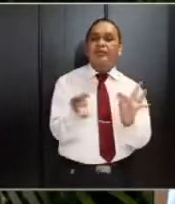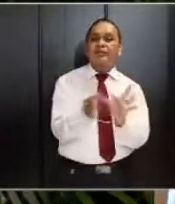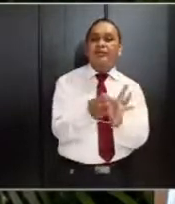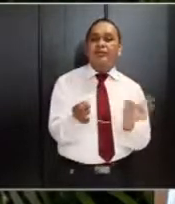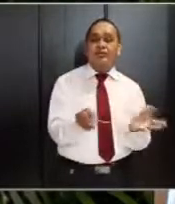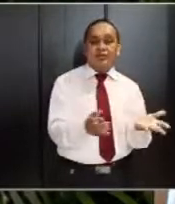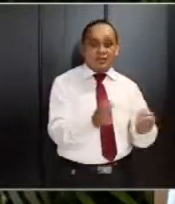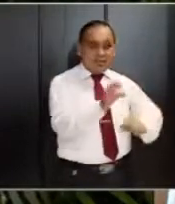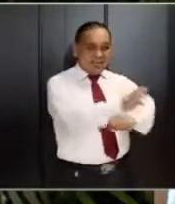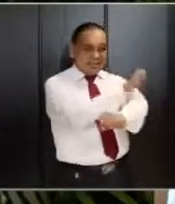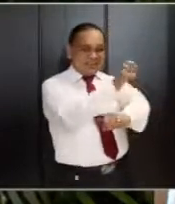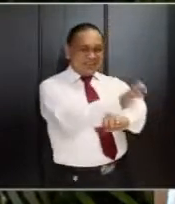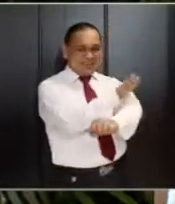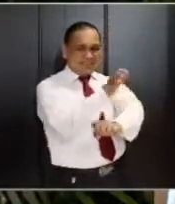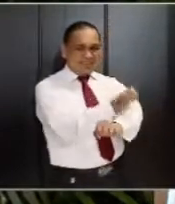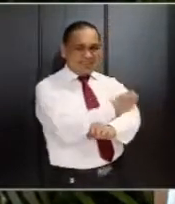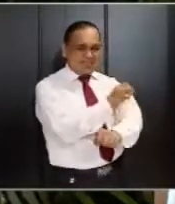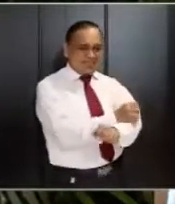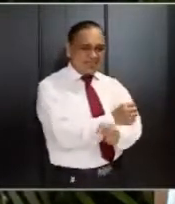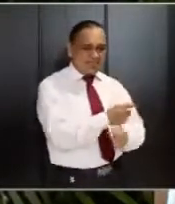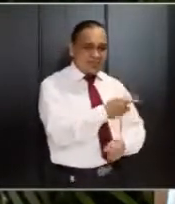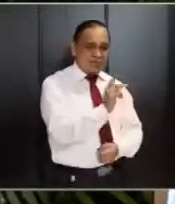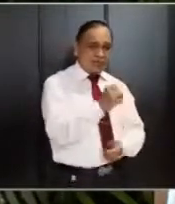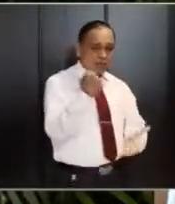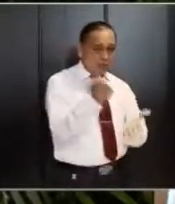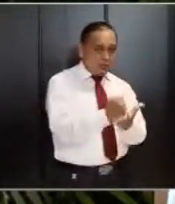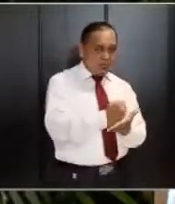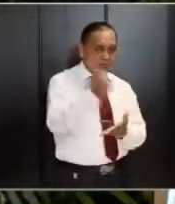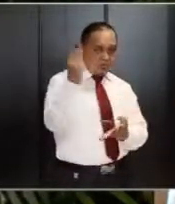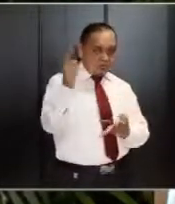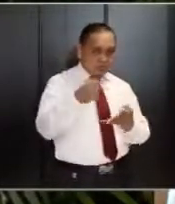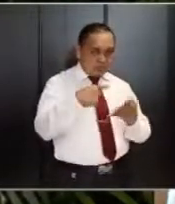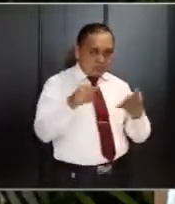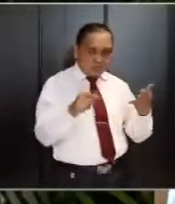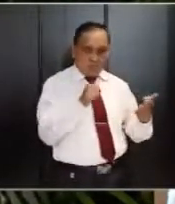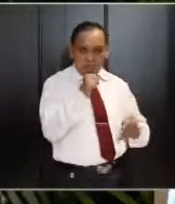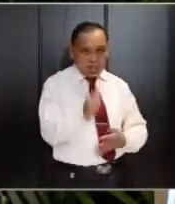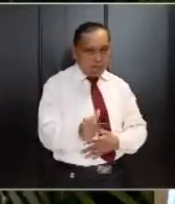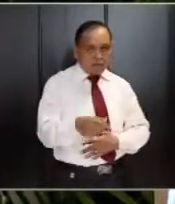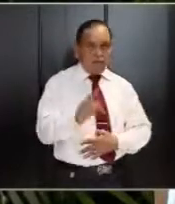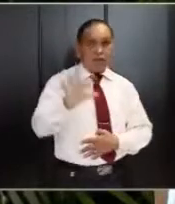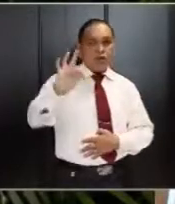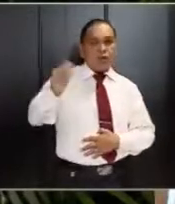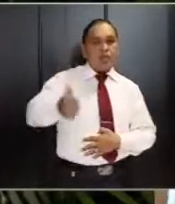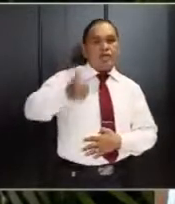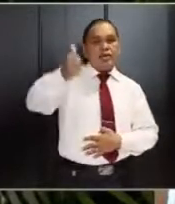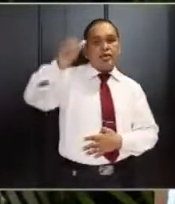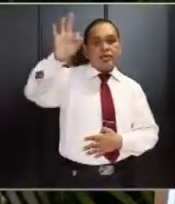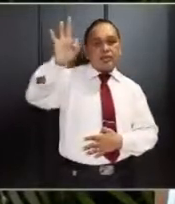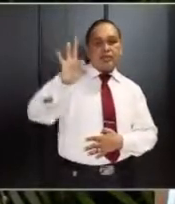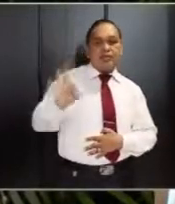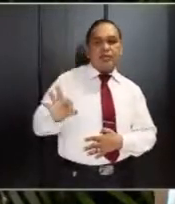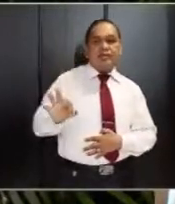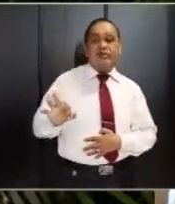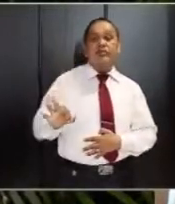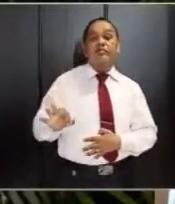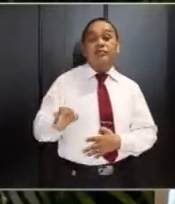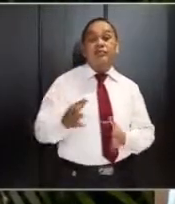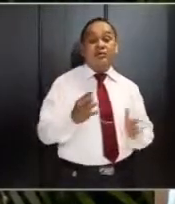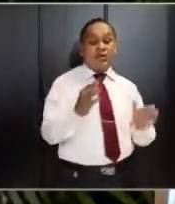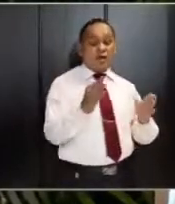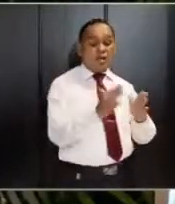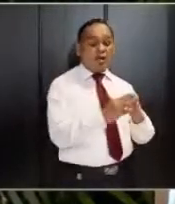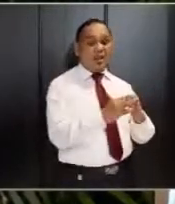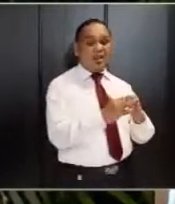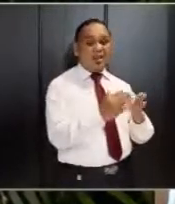reforma energética, la cual no se aprobó, garantizaba el 46% de las inversiones privadas. Y mucho se ha